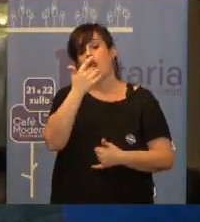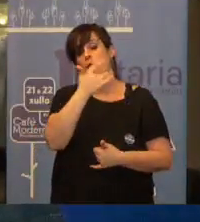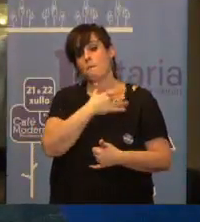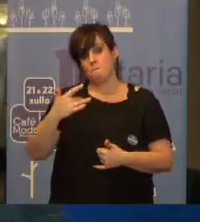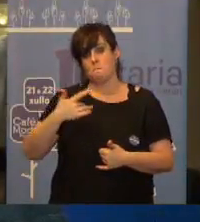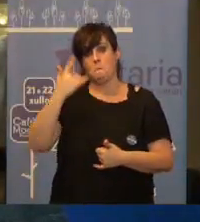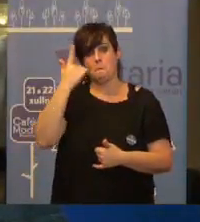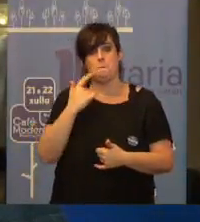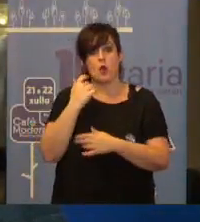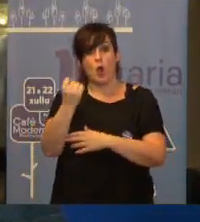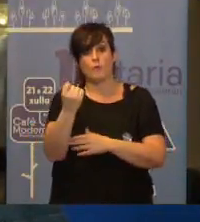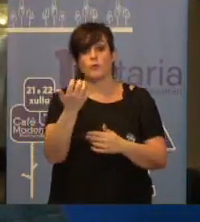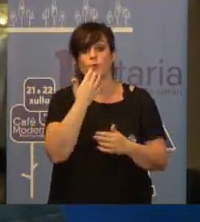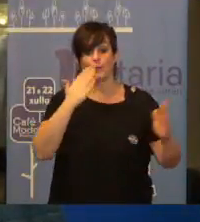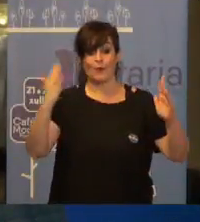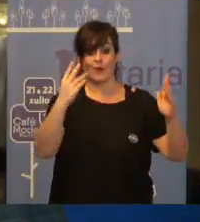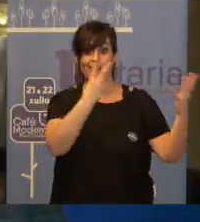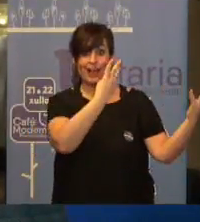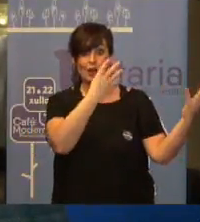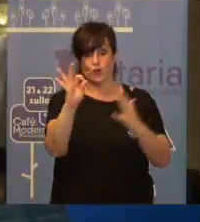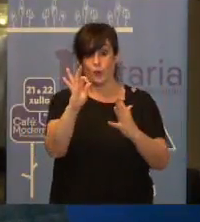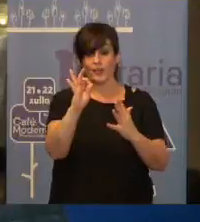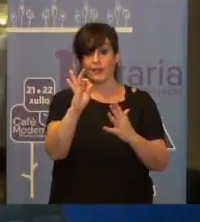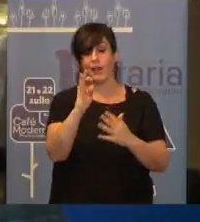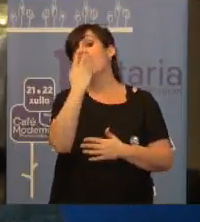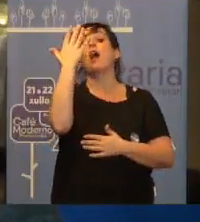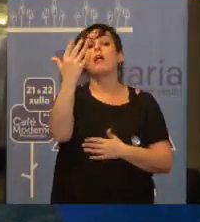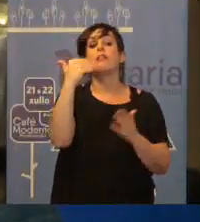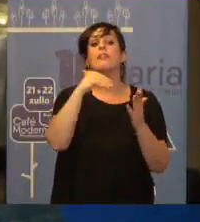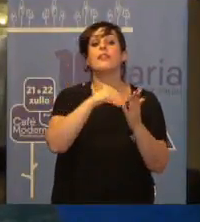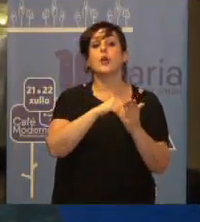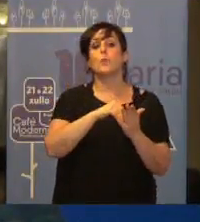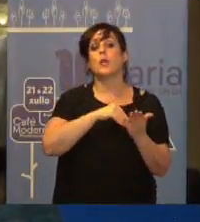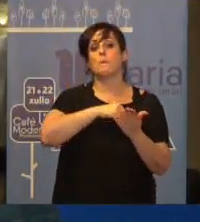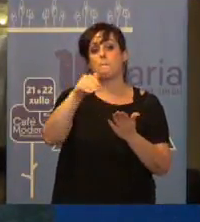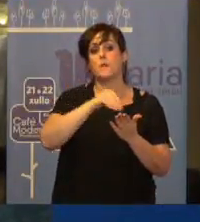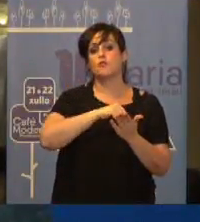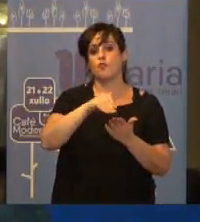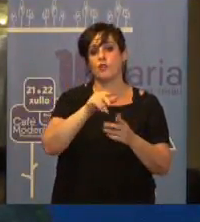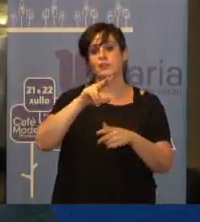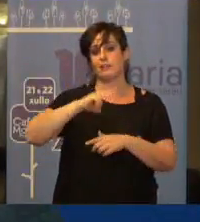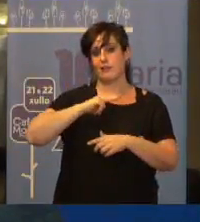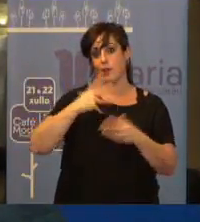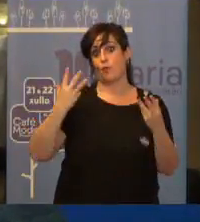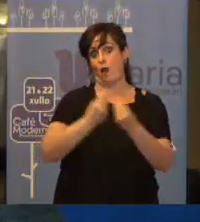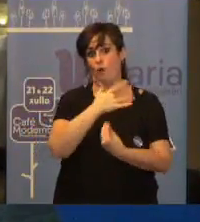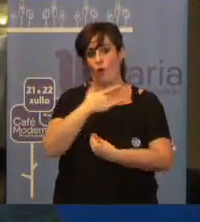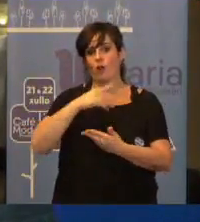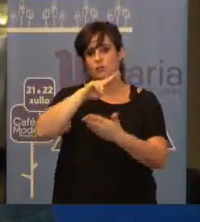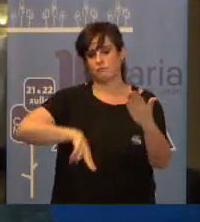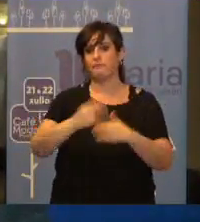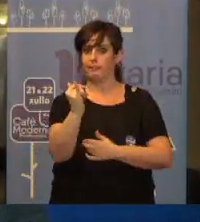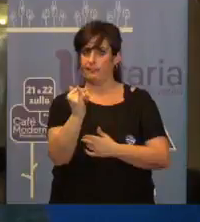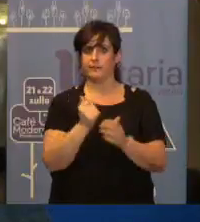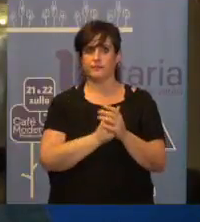finales dos anos 90 lle debía 5.000 millóns de antiguas pesetas a Caixa Galicia. É dicir, de outro modo, a Voz